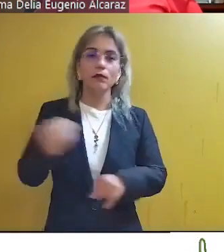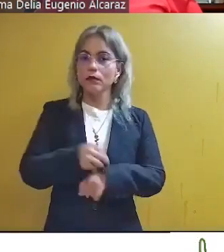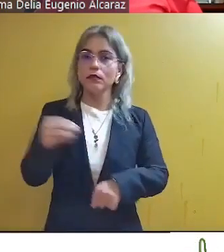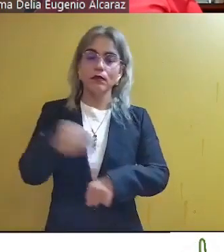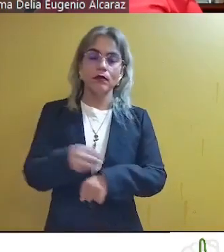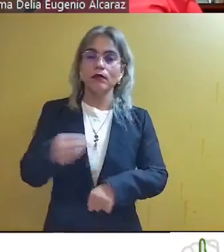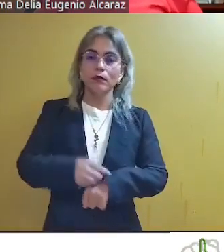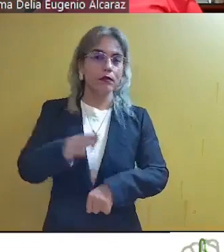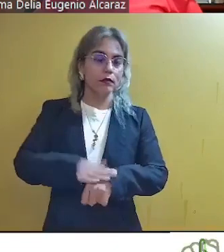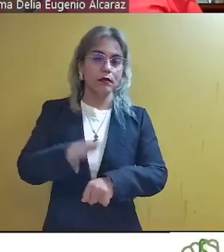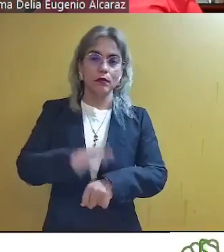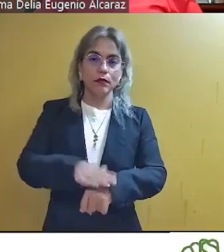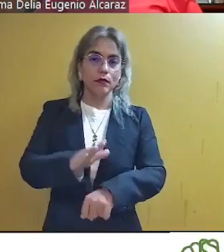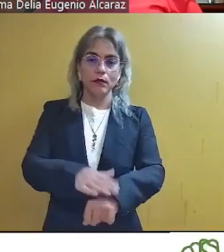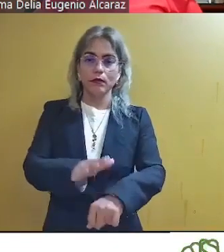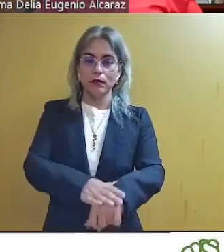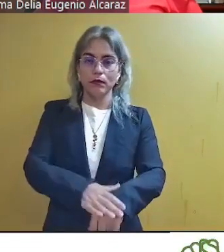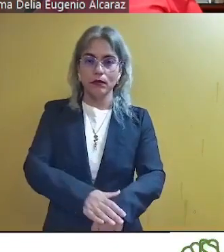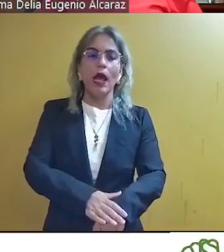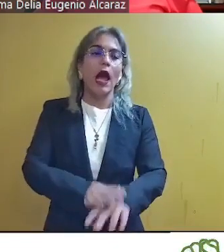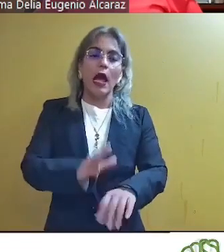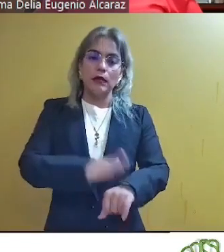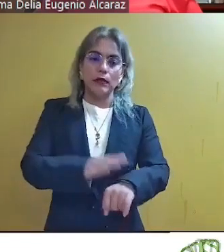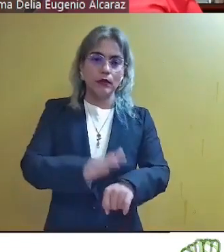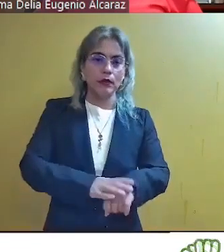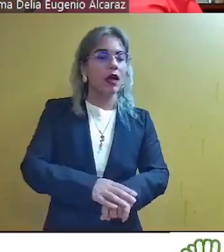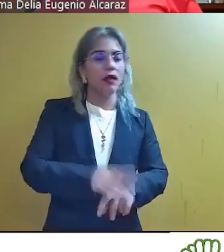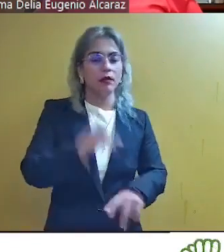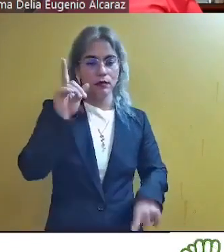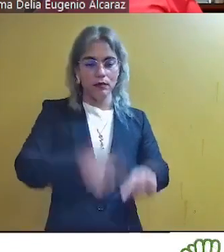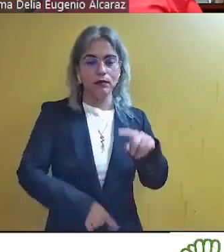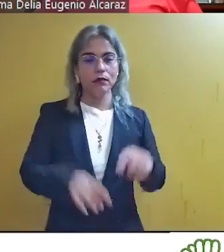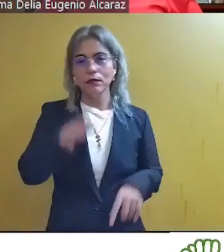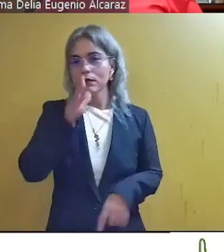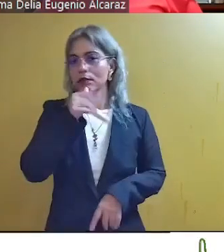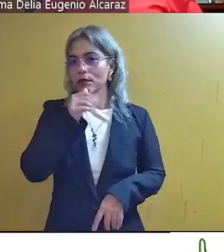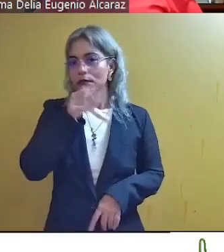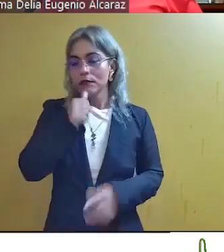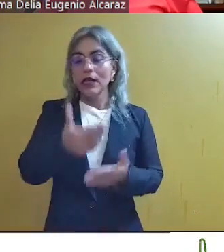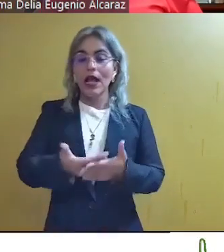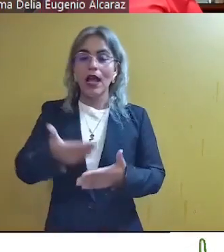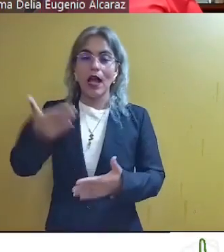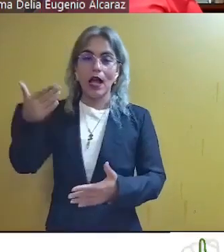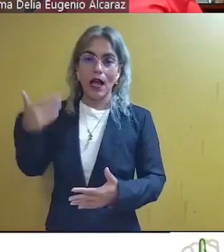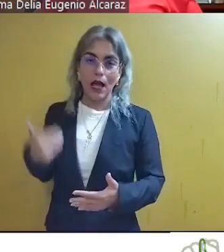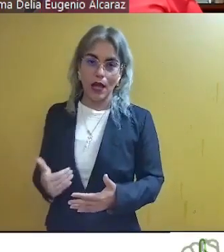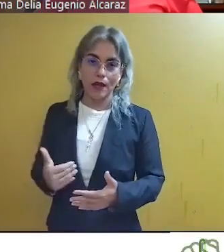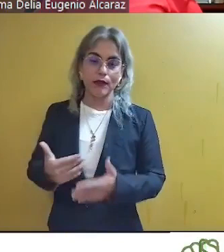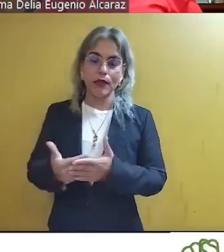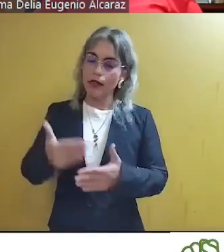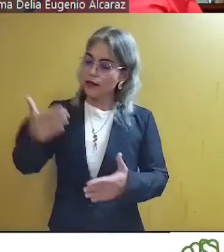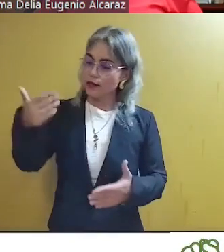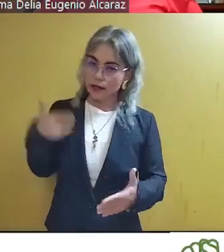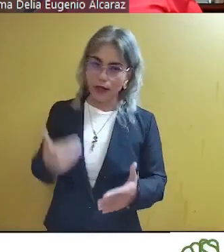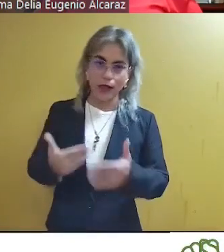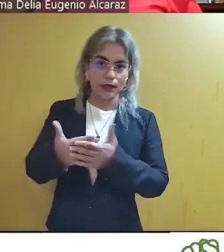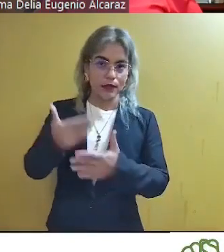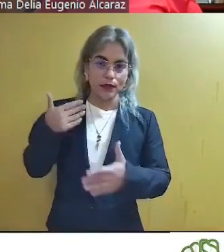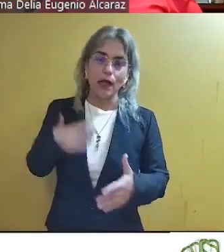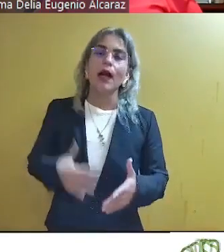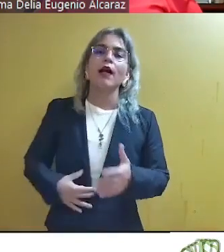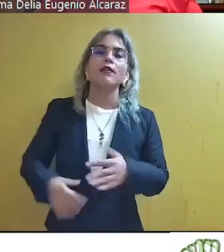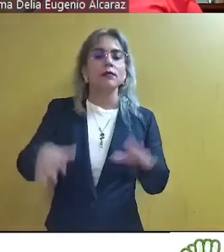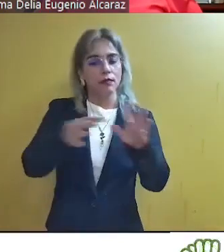para evitar el cumplimiento cuando los argumentos defensivos debieron ventilarse ante la autoridad jurisdiccional previamente a la emisión de la